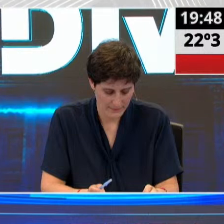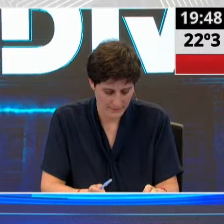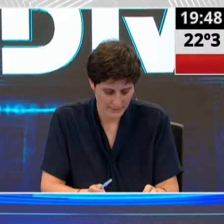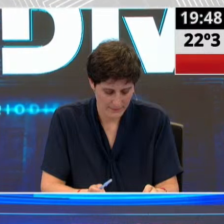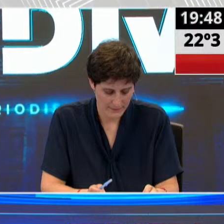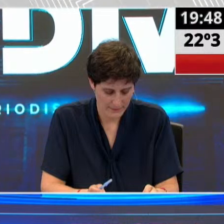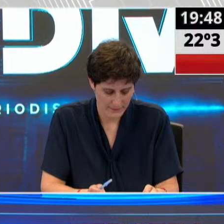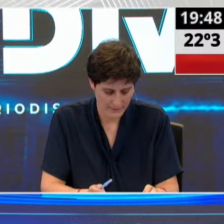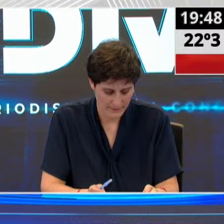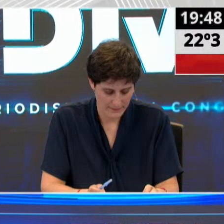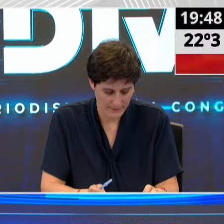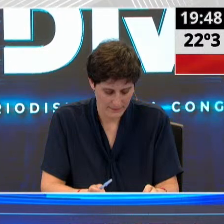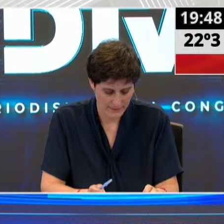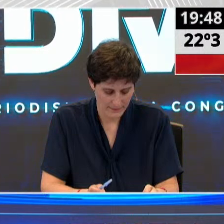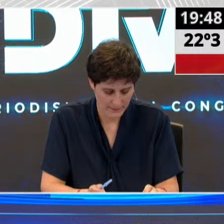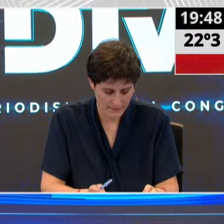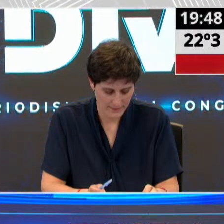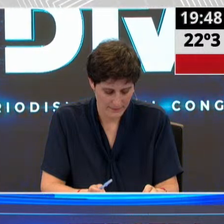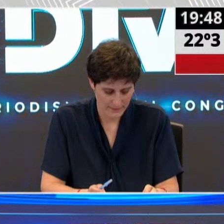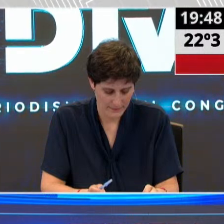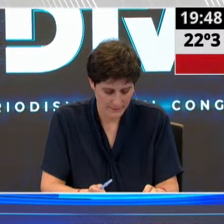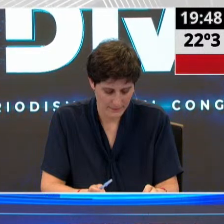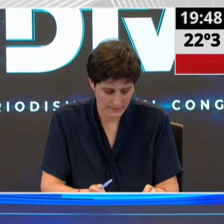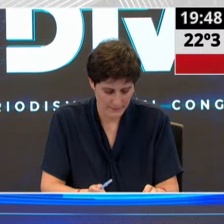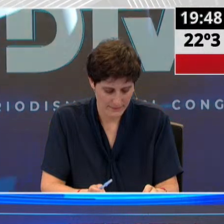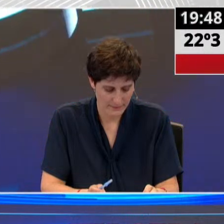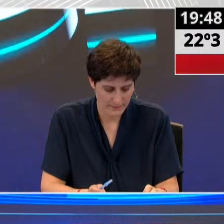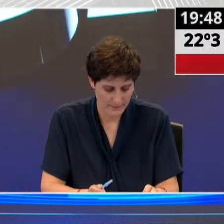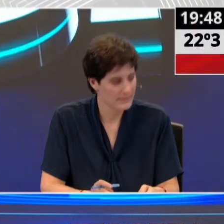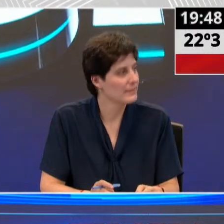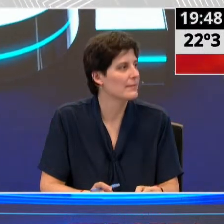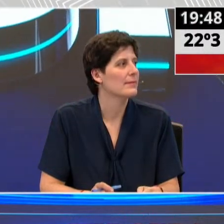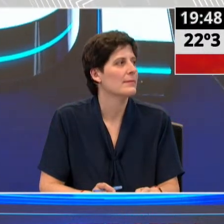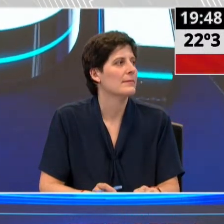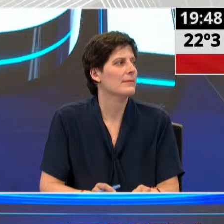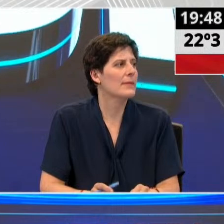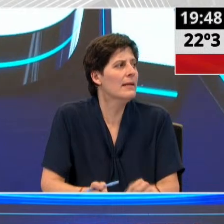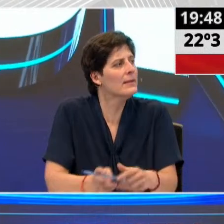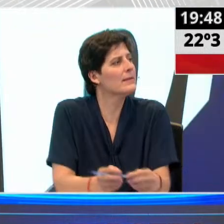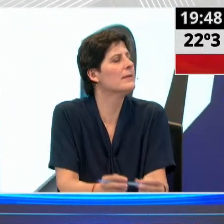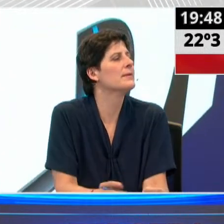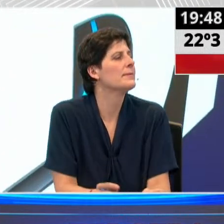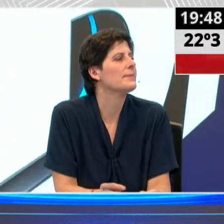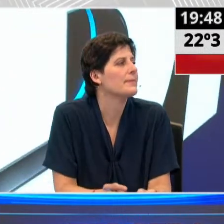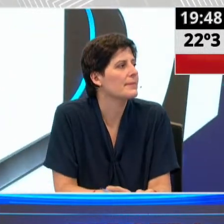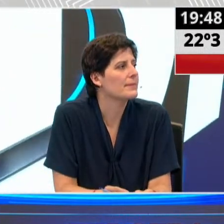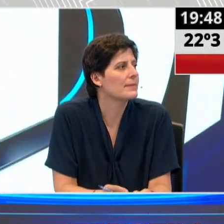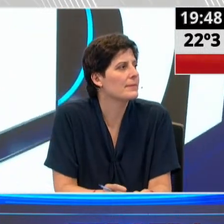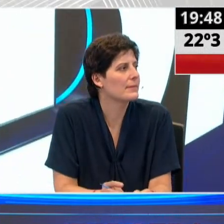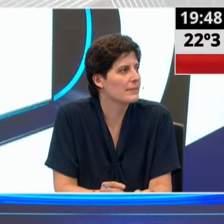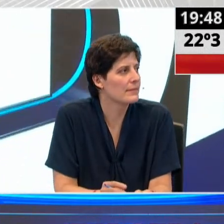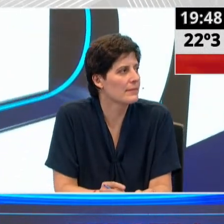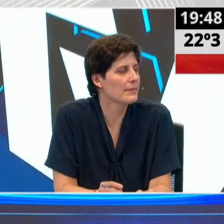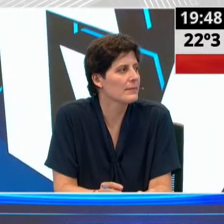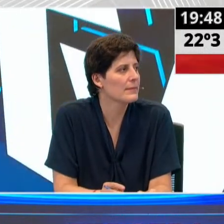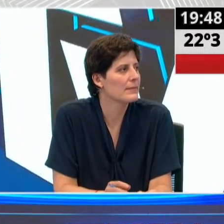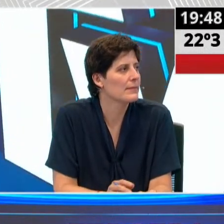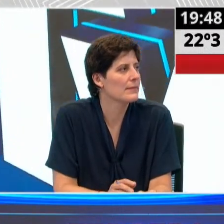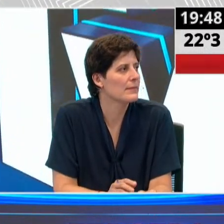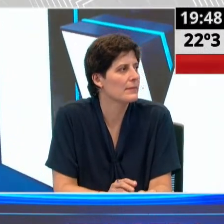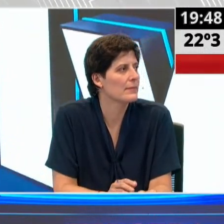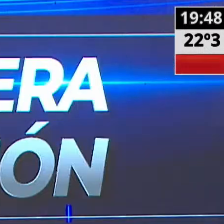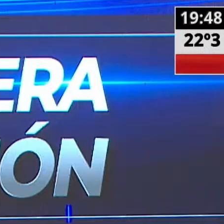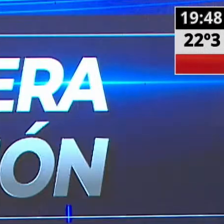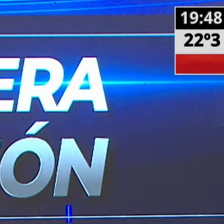Y al decir Rodrigo de Loredo que ellos proponían la vicepresidencia segunda pensando en que ellos trabajan junto con